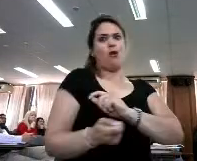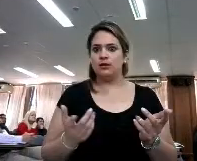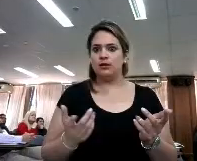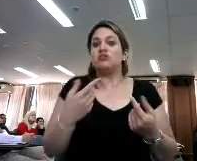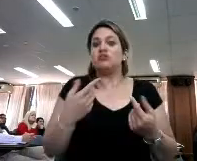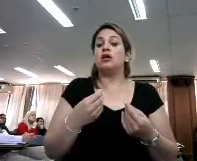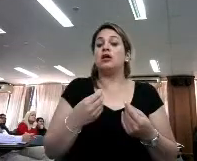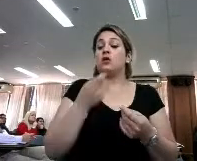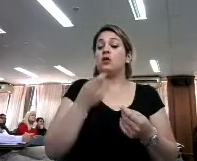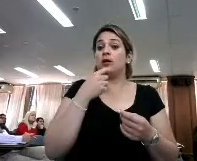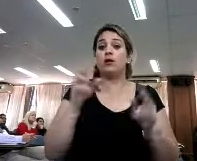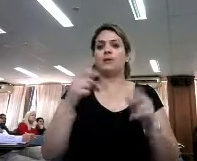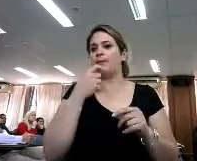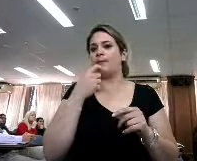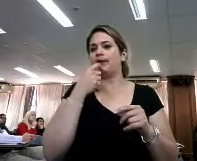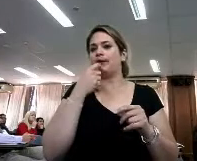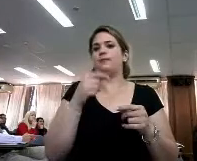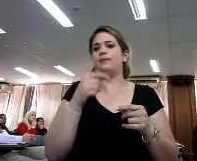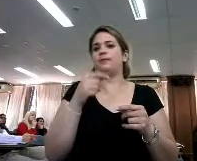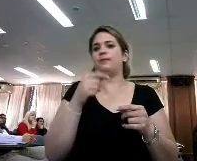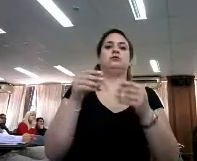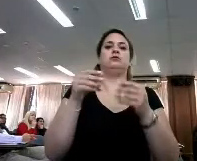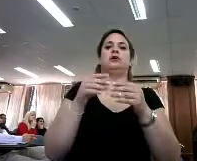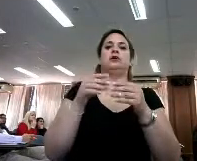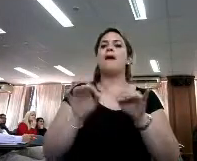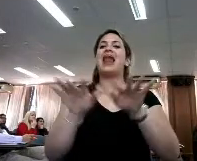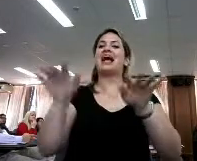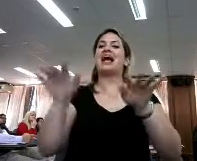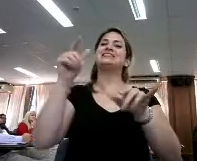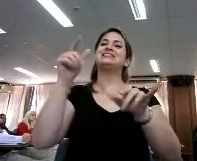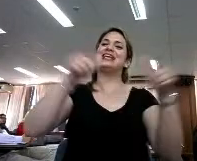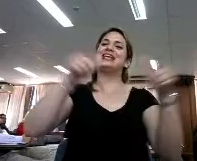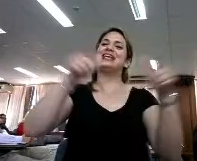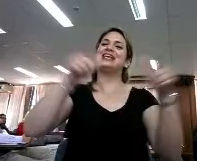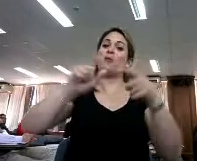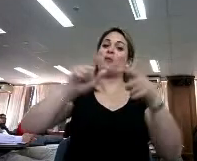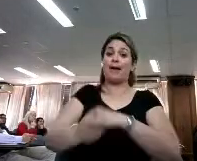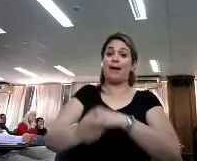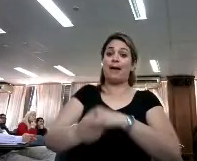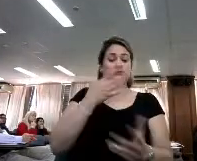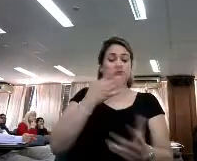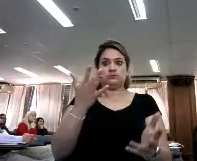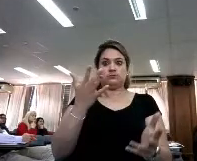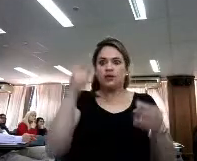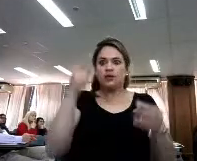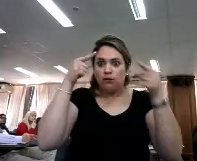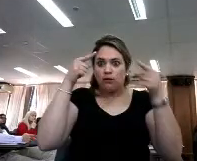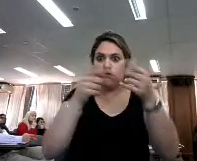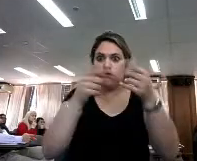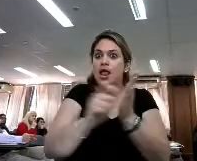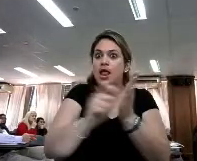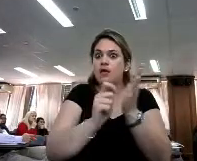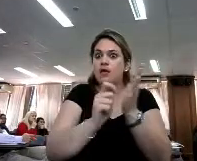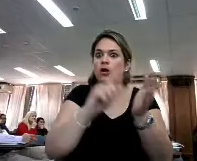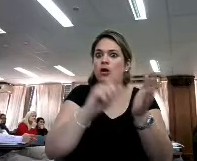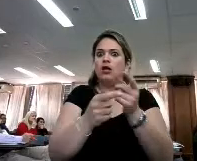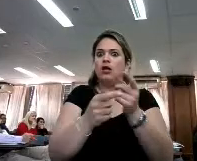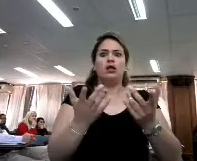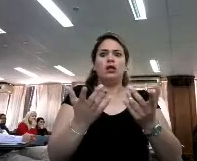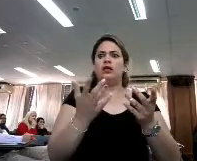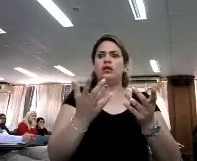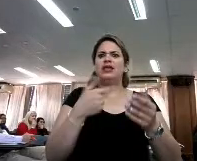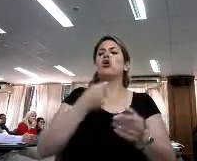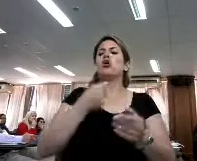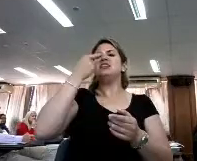vinícolas en Colombia a partir de las plagas de Mendoza? Me cambia completamente el sentido de la obra y me cambia completamente lo que el